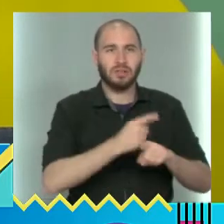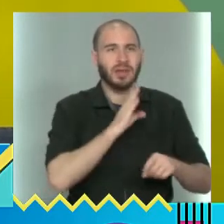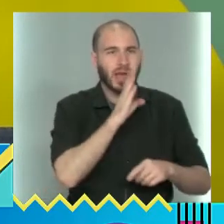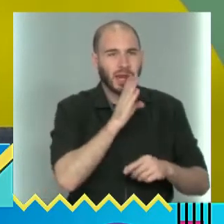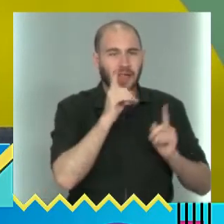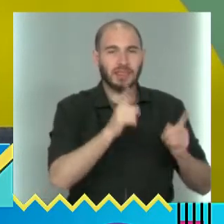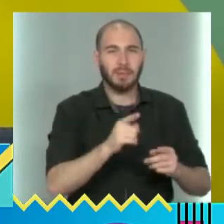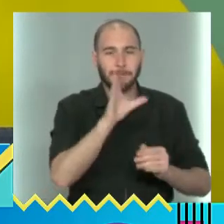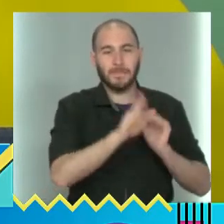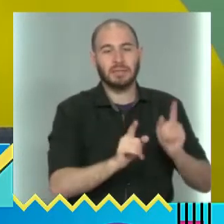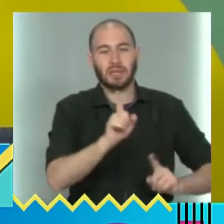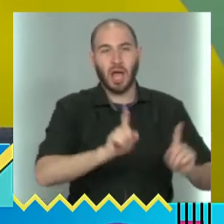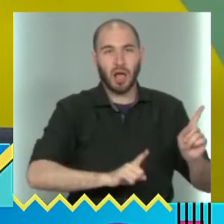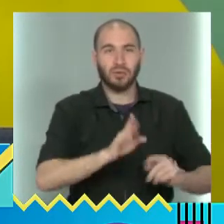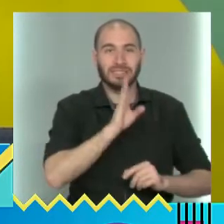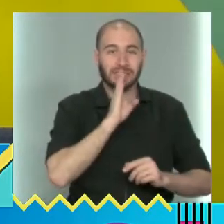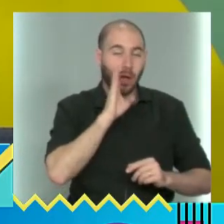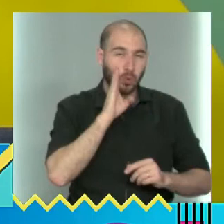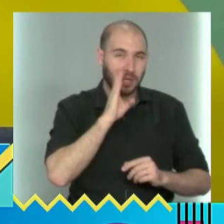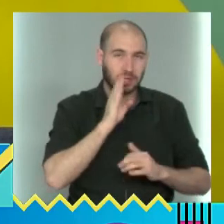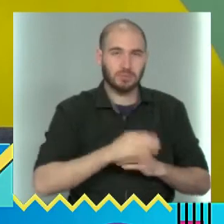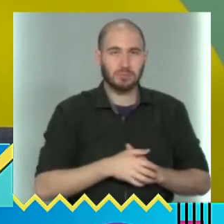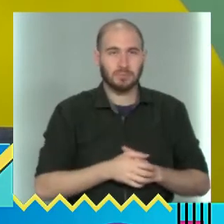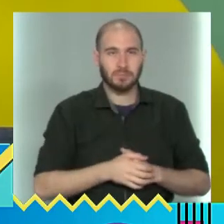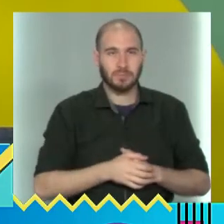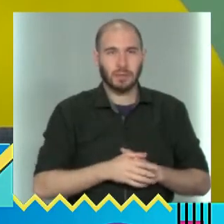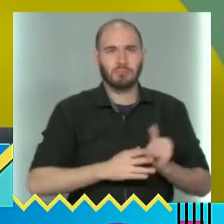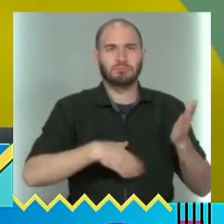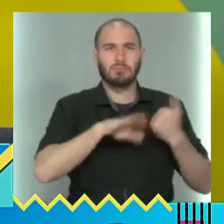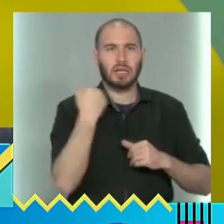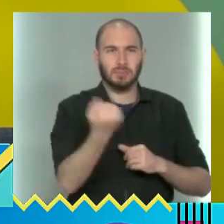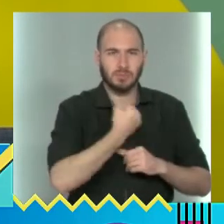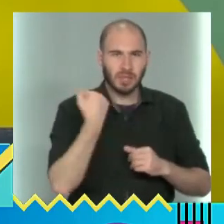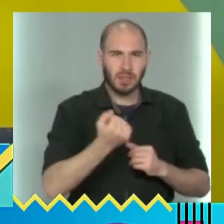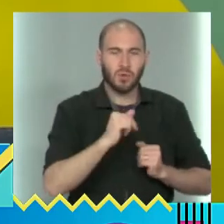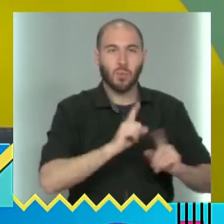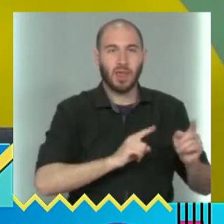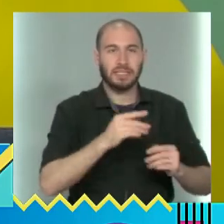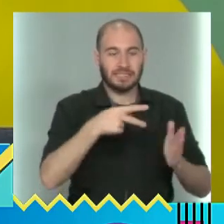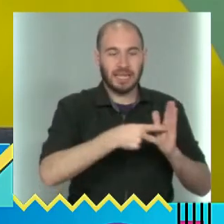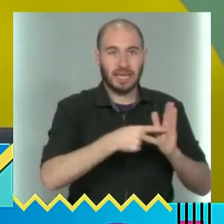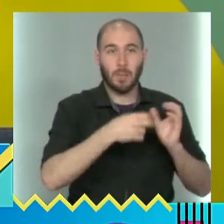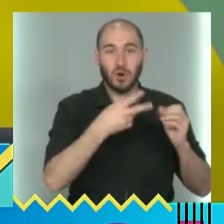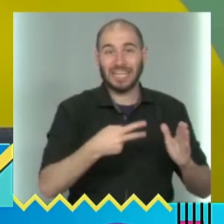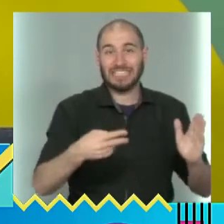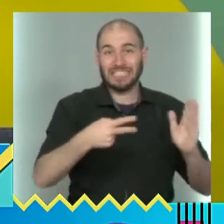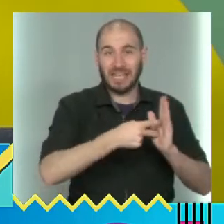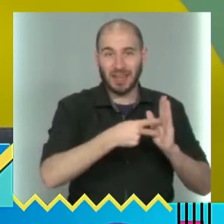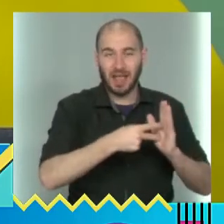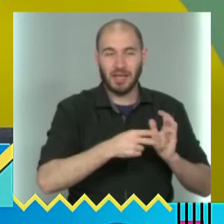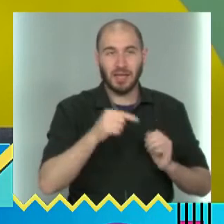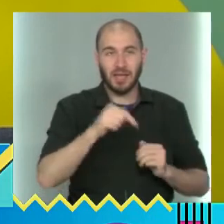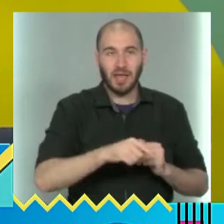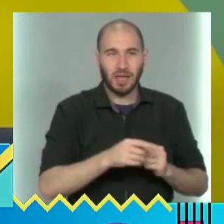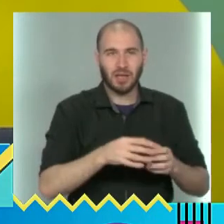y en contra de ciertos países de Estados Unidos, el más importante sin dudas era Siria, porque Siria básicamente